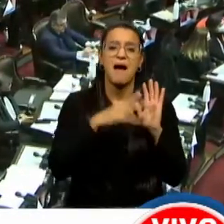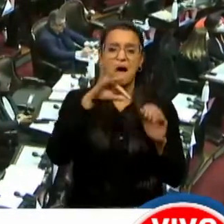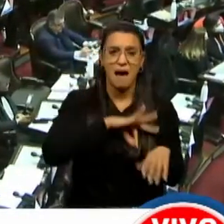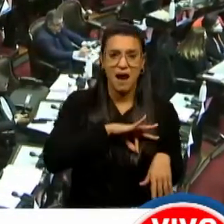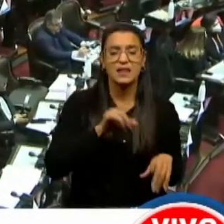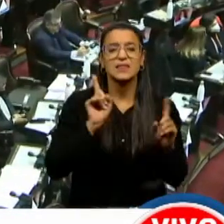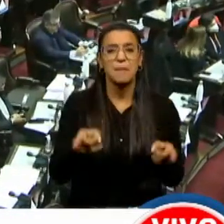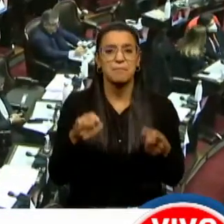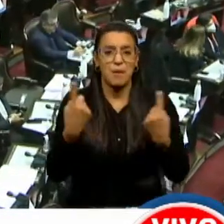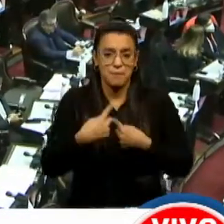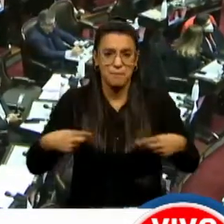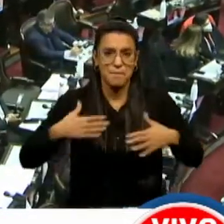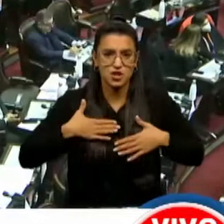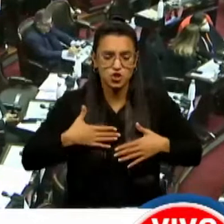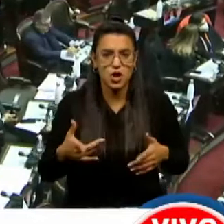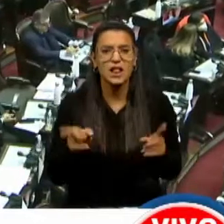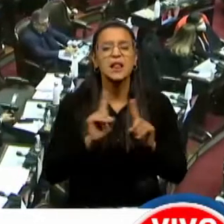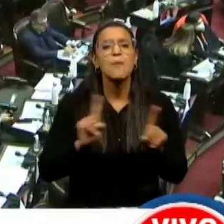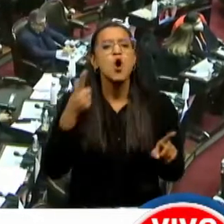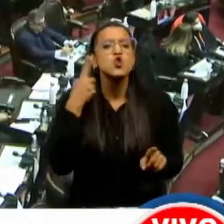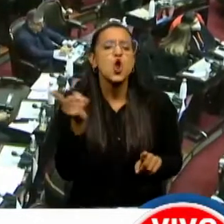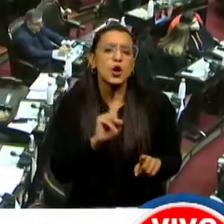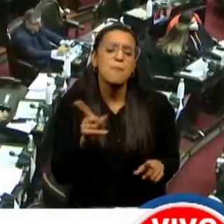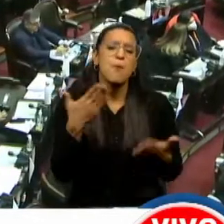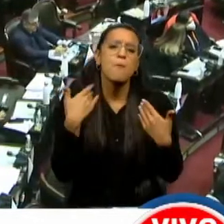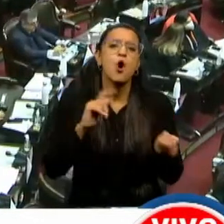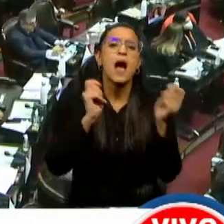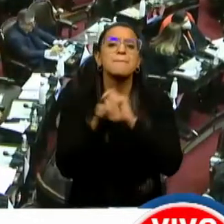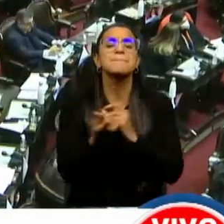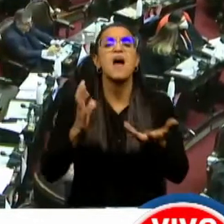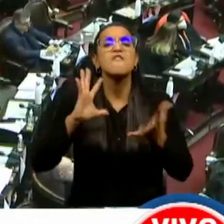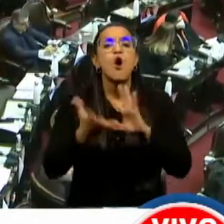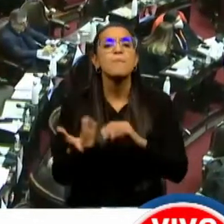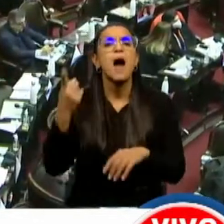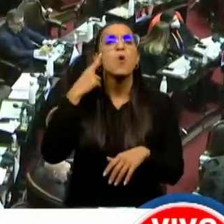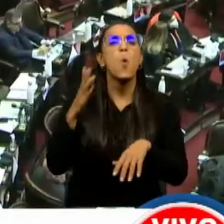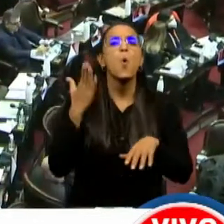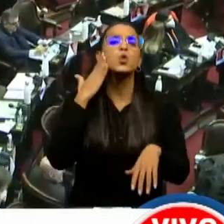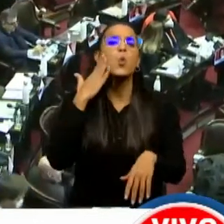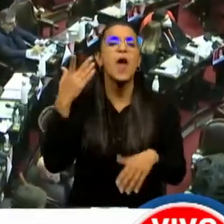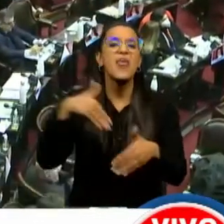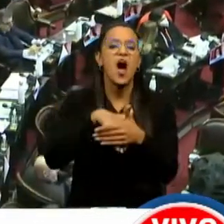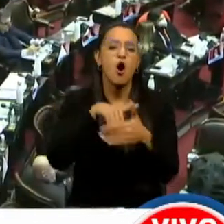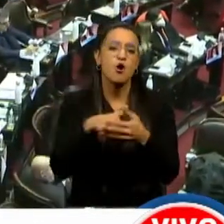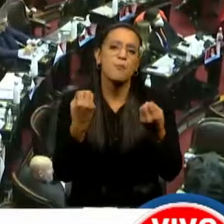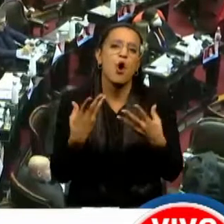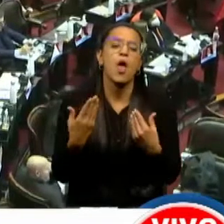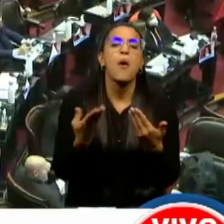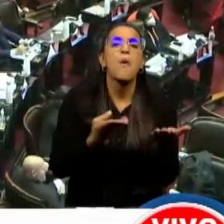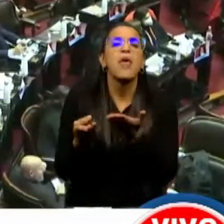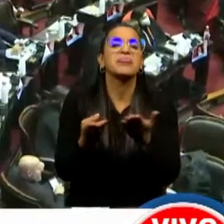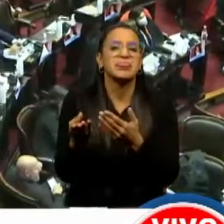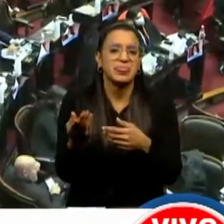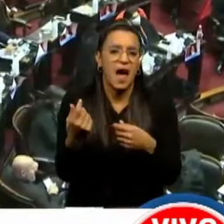personales, tampoco creamos, presidente, que vamos a cambiar la cultura de ahorro de los argentinos simplemente por una leve ventaja